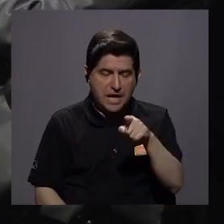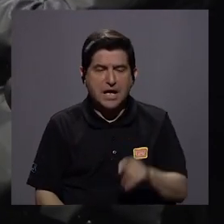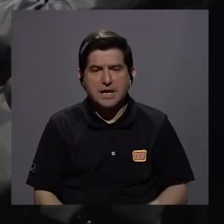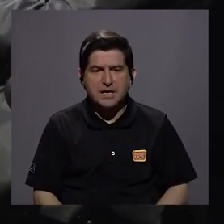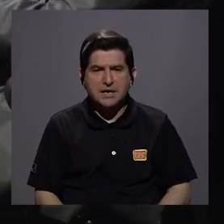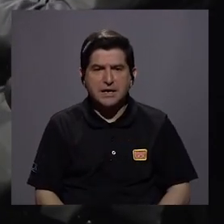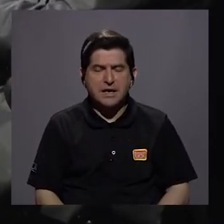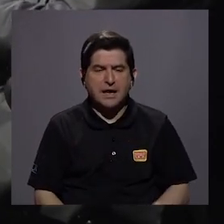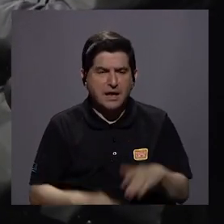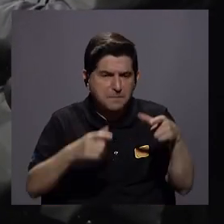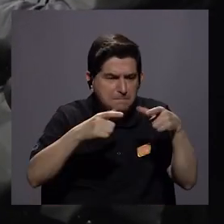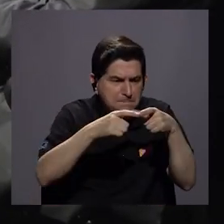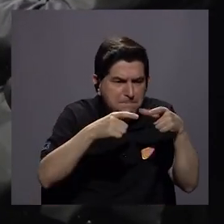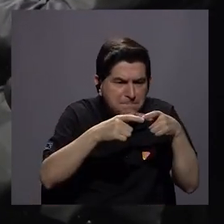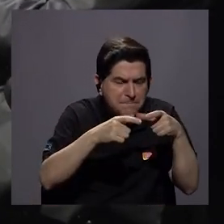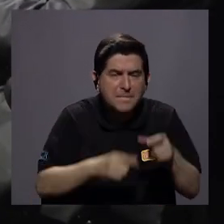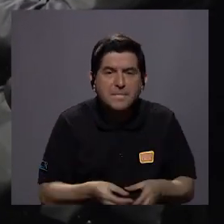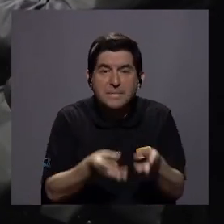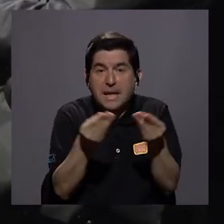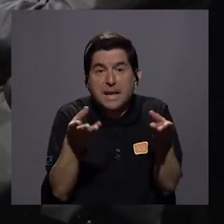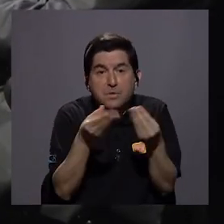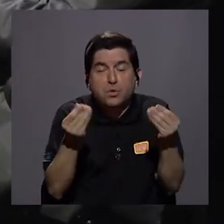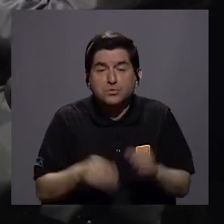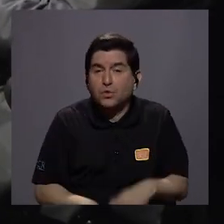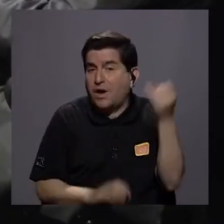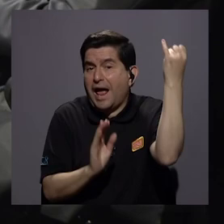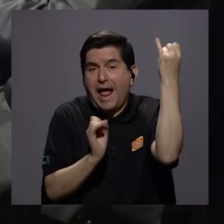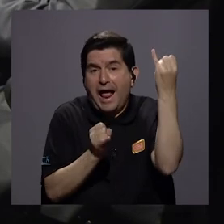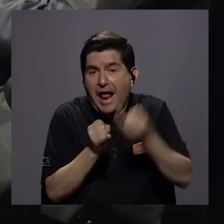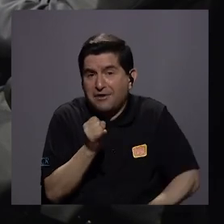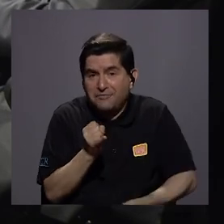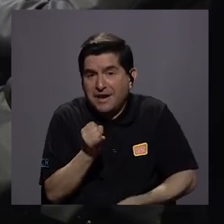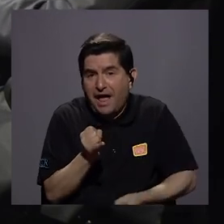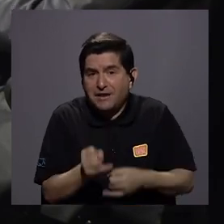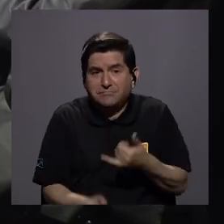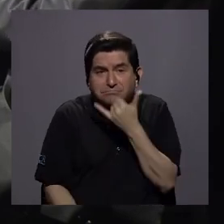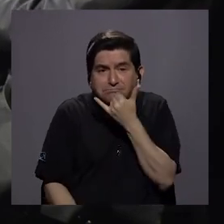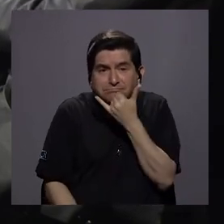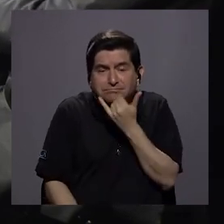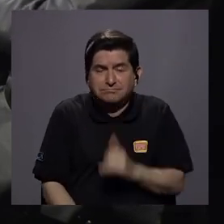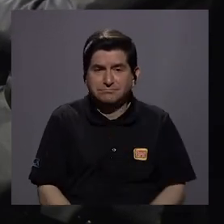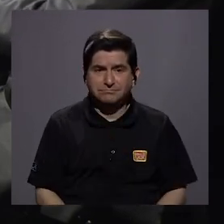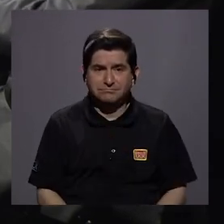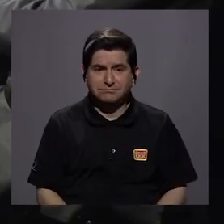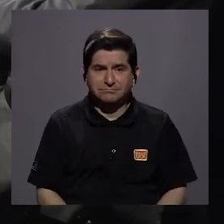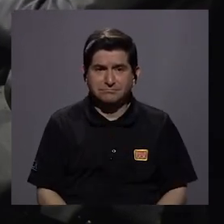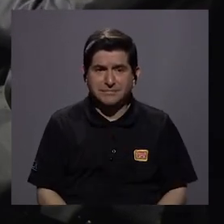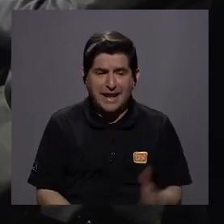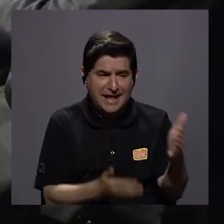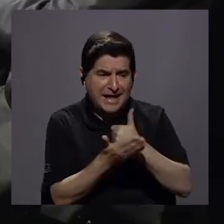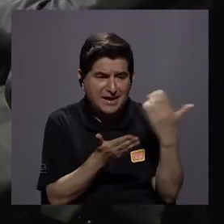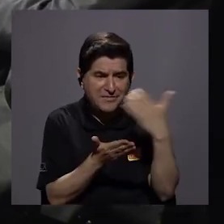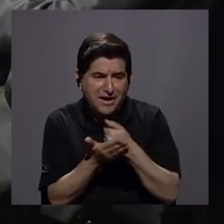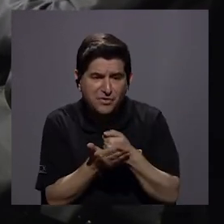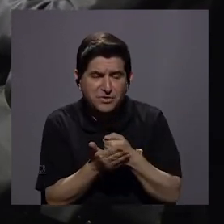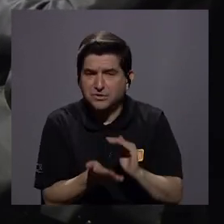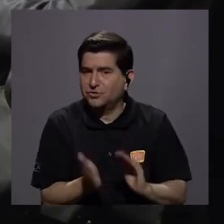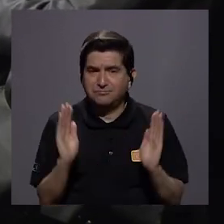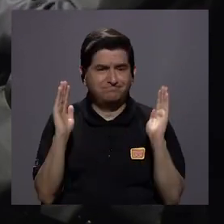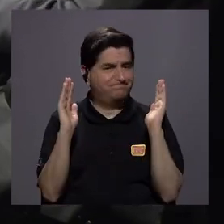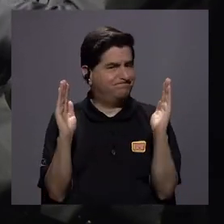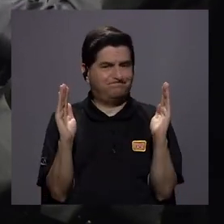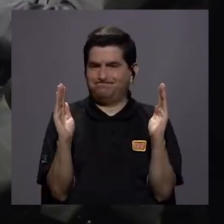masa cada vez más pequeñita, porque esa es la producción, pues al final y al cabo resulta que la recaudación no va a ser tan